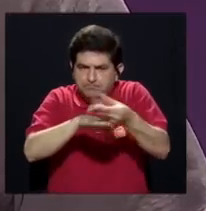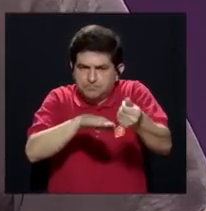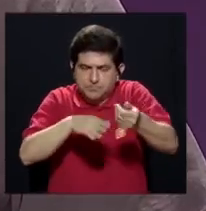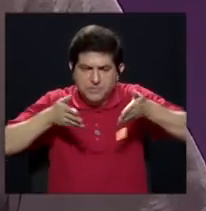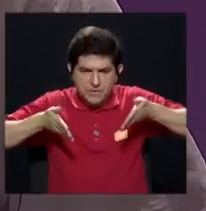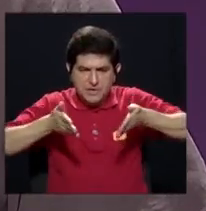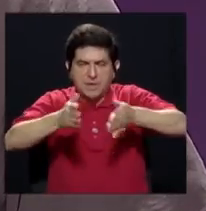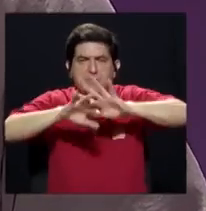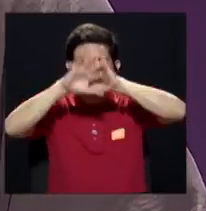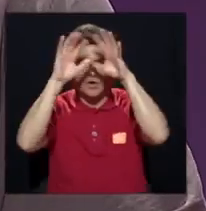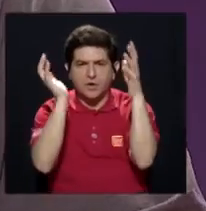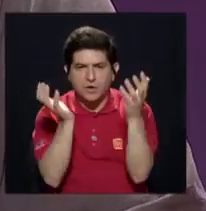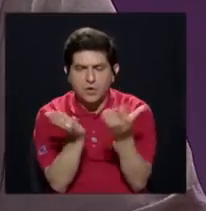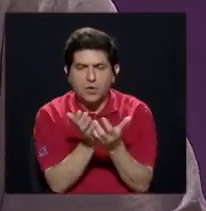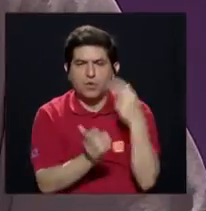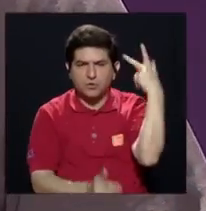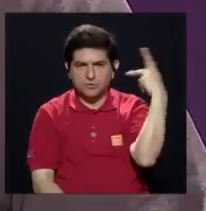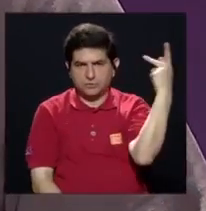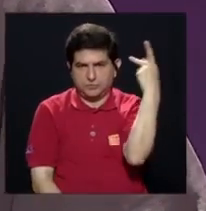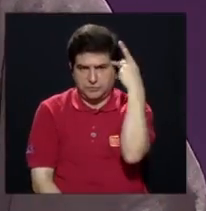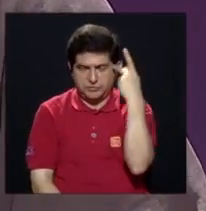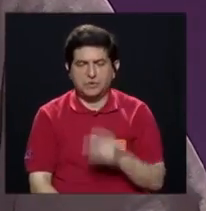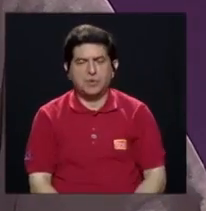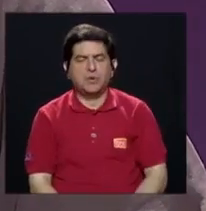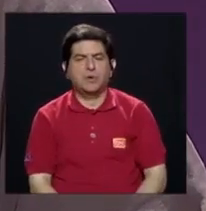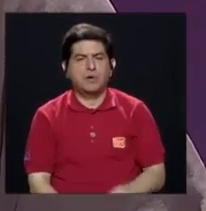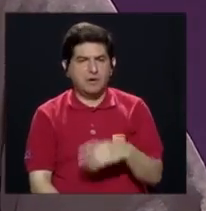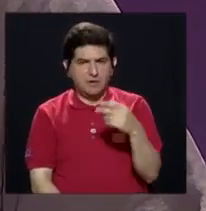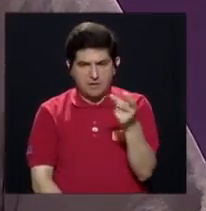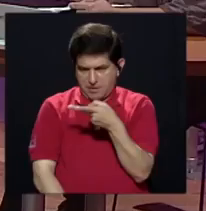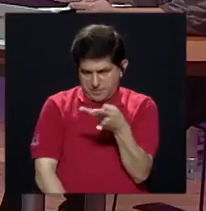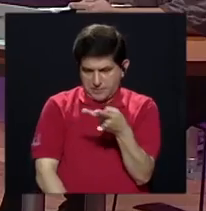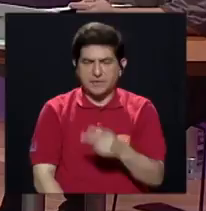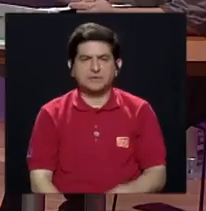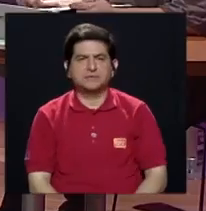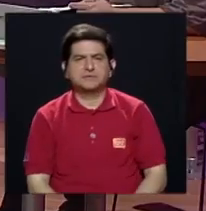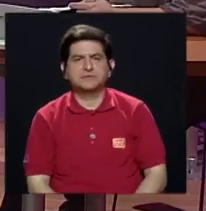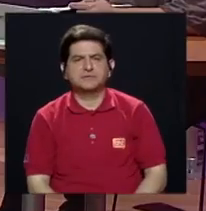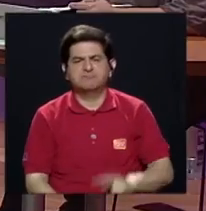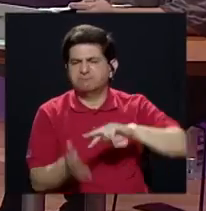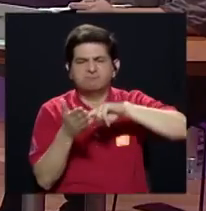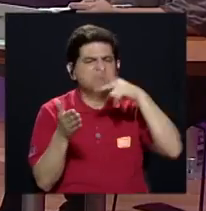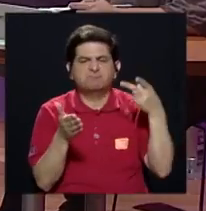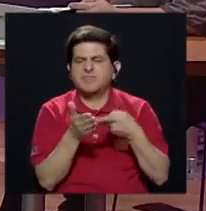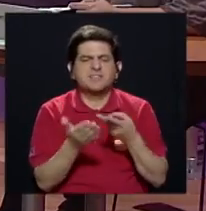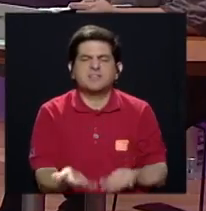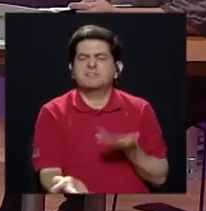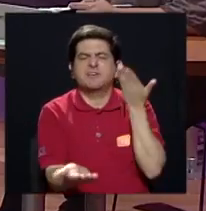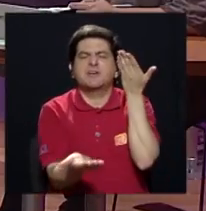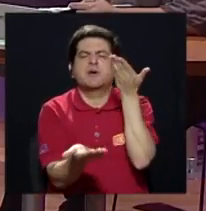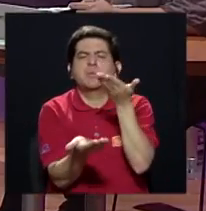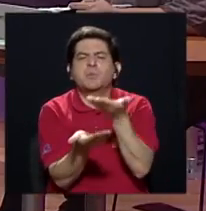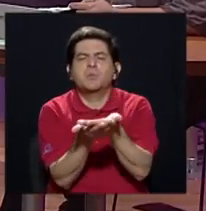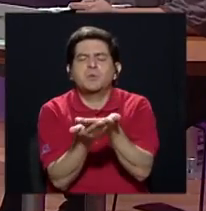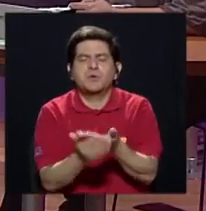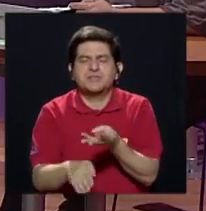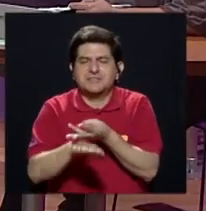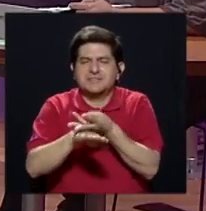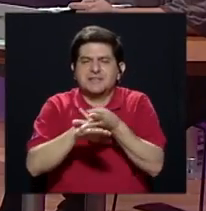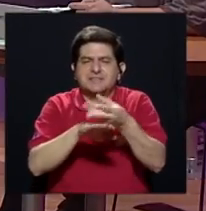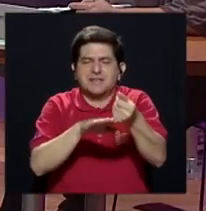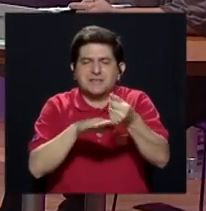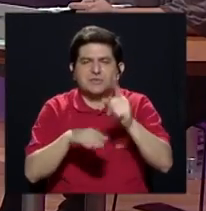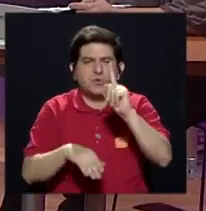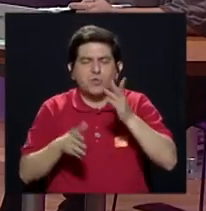camino cósmico político bernarda Lorena En qué consiste esta propuesta de de sanación como